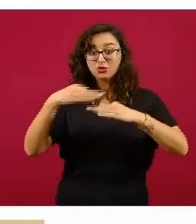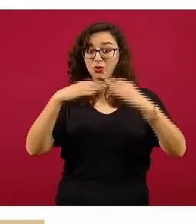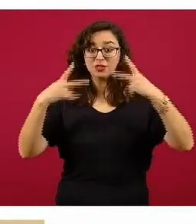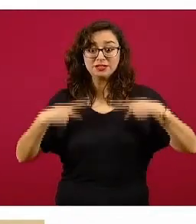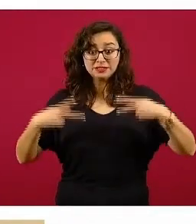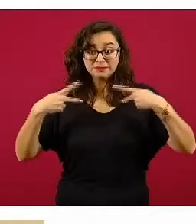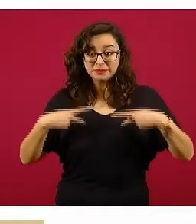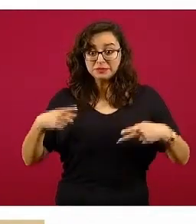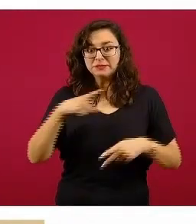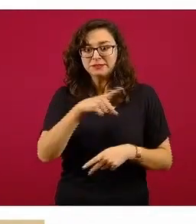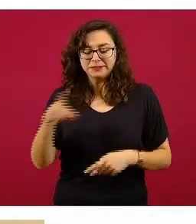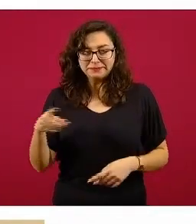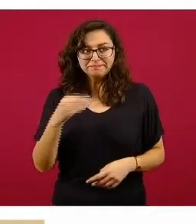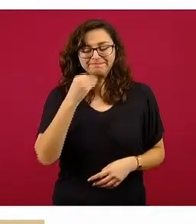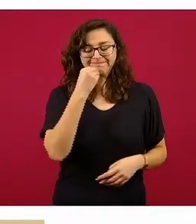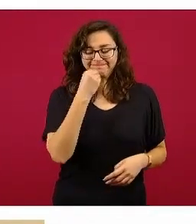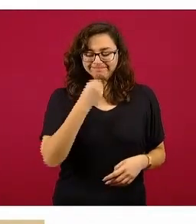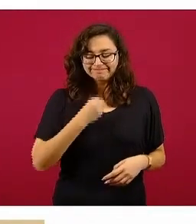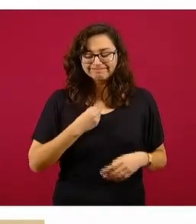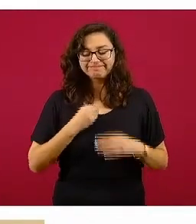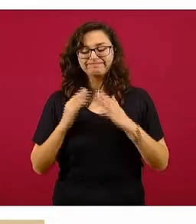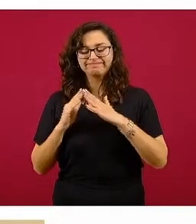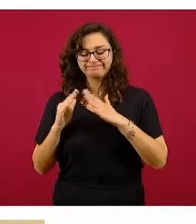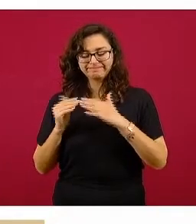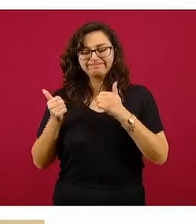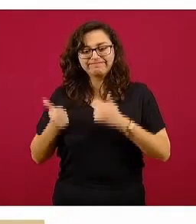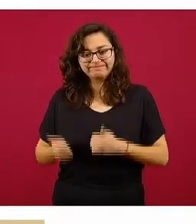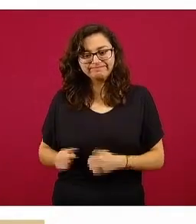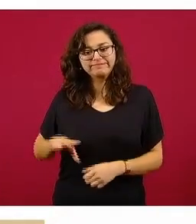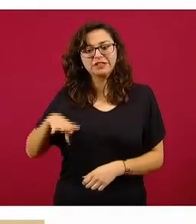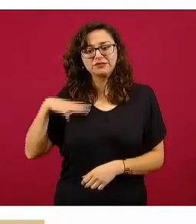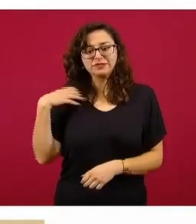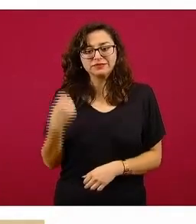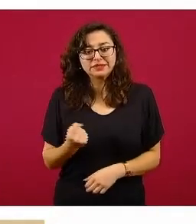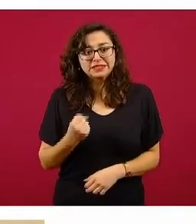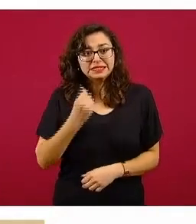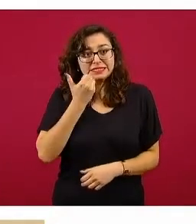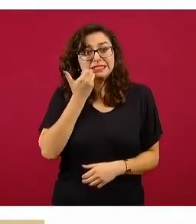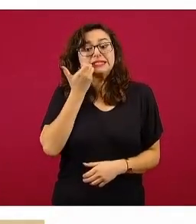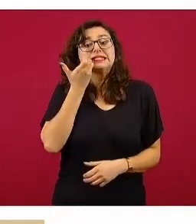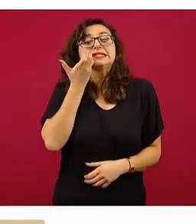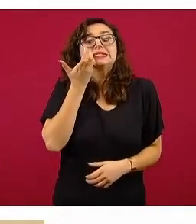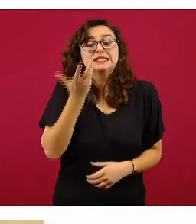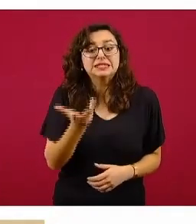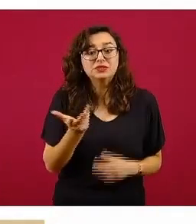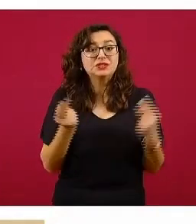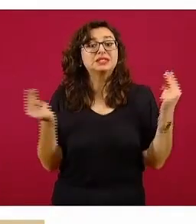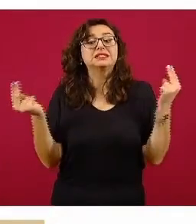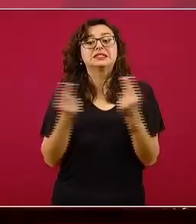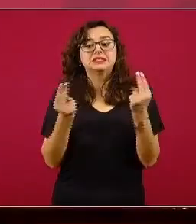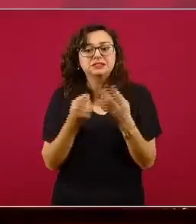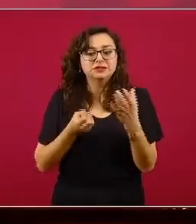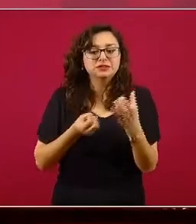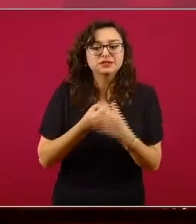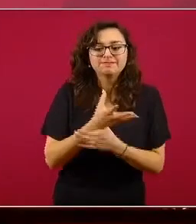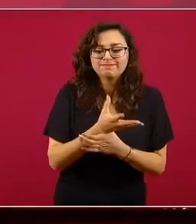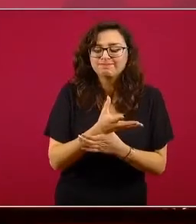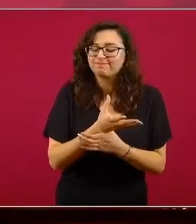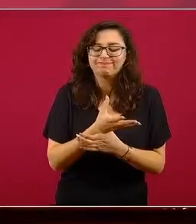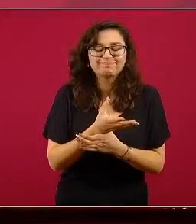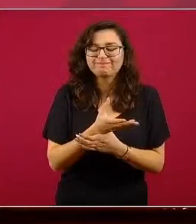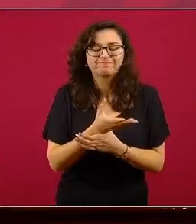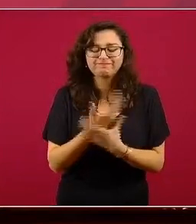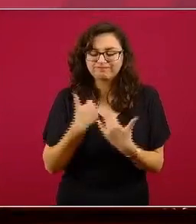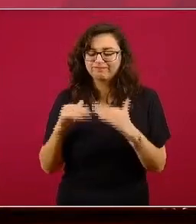que hacen su esfuerzo y que saben que queriendo salir, necesitando a veces salir, prefieren